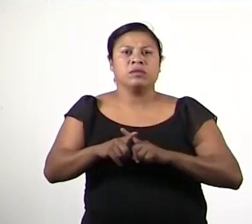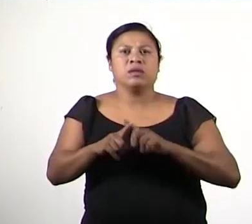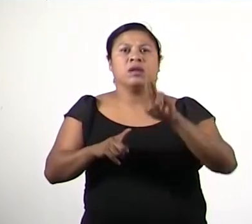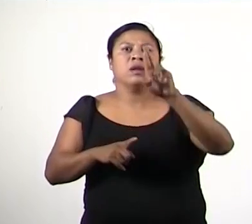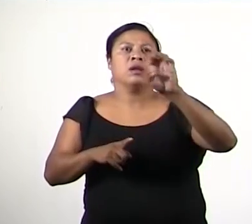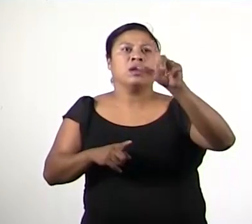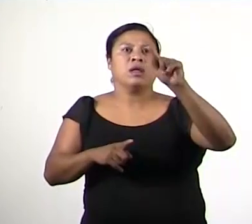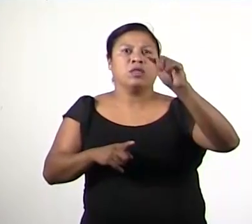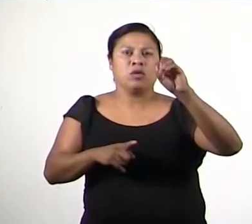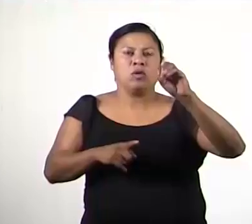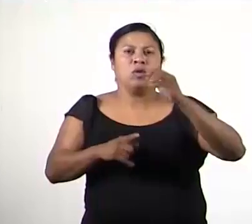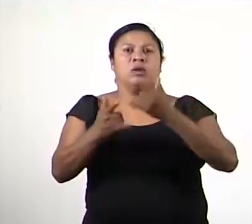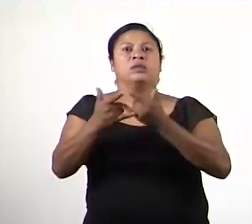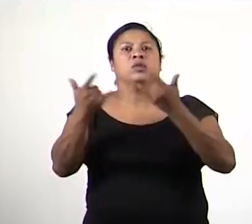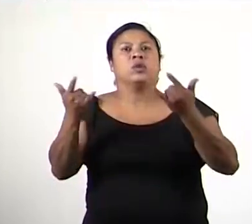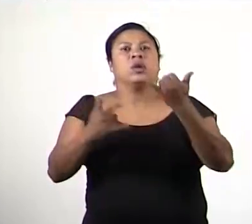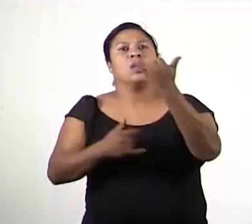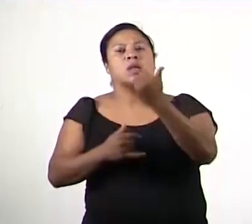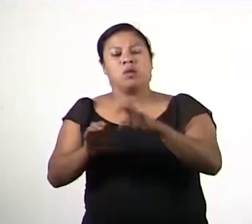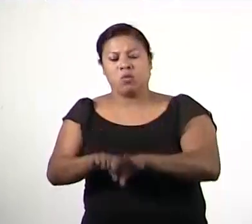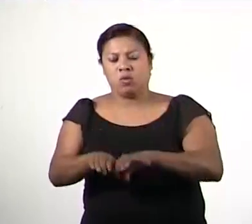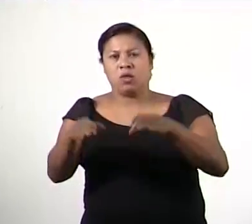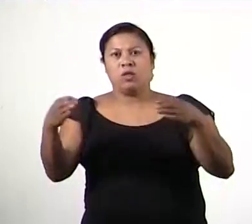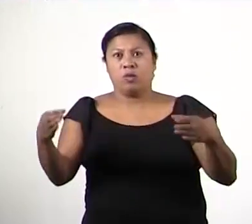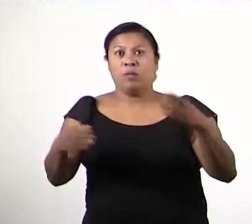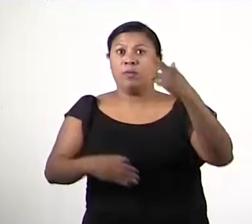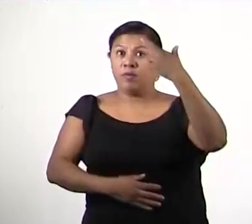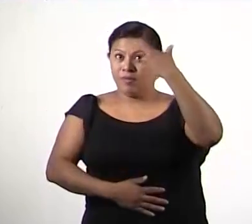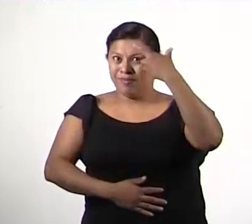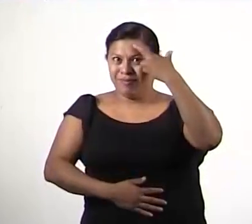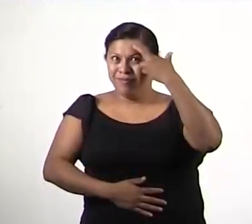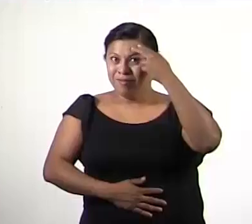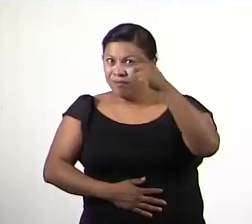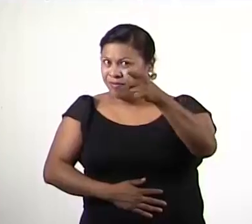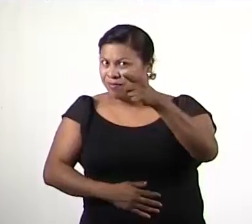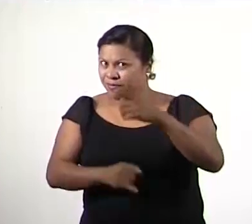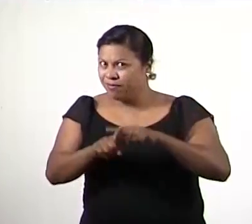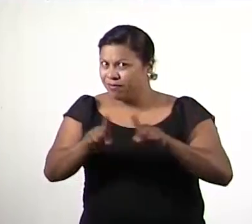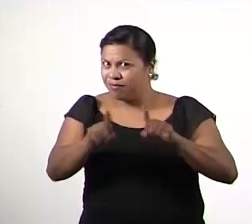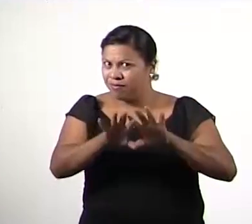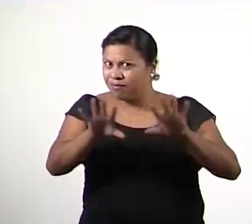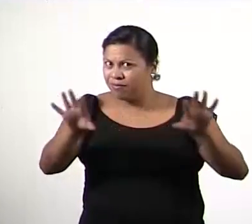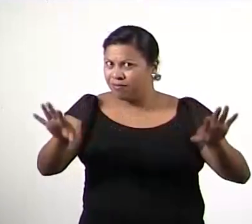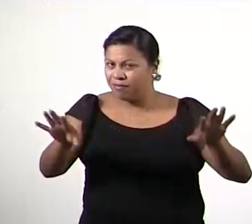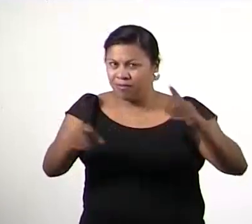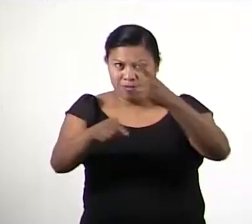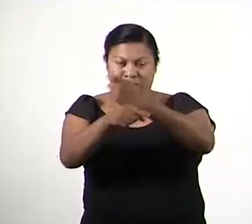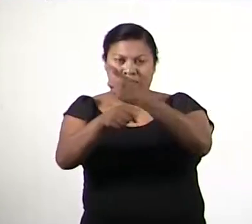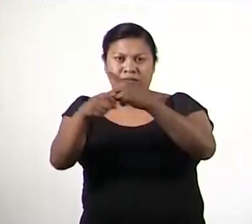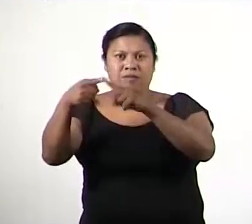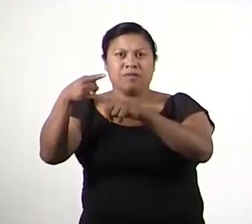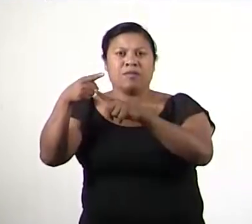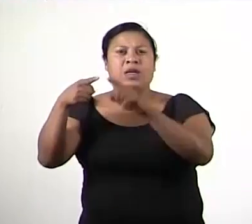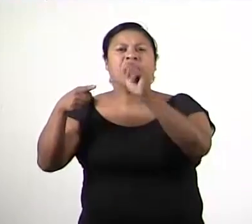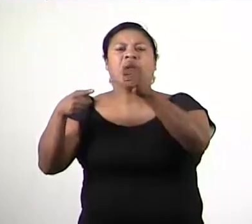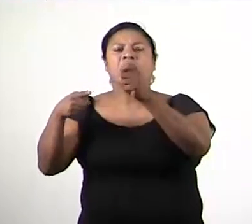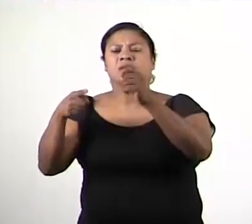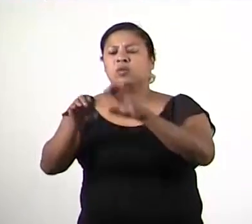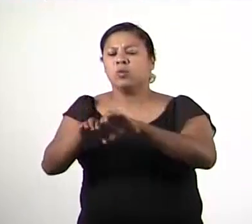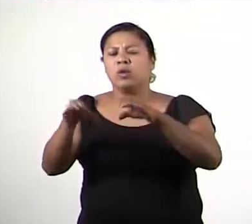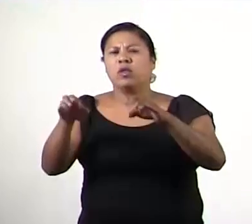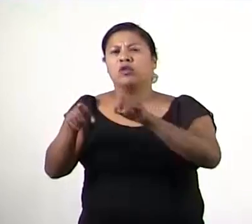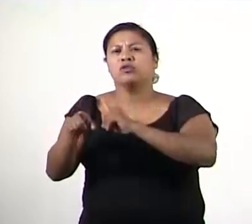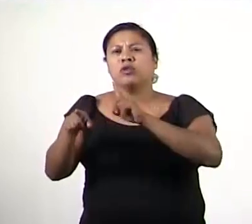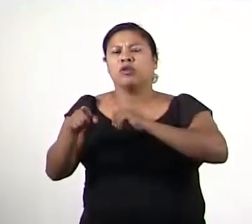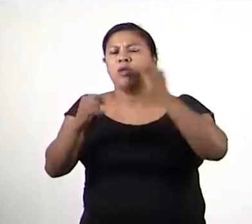relato histórico y cuento. ¿Recuerdas esa diferencia? Uno es ficticio y el